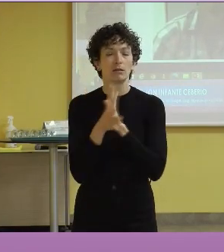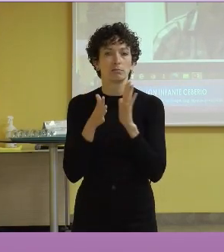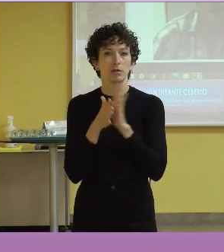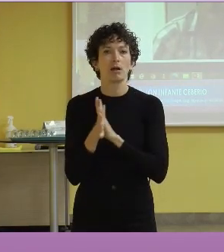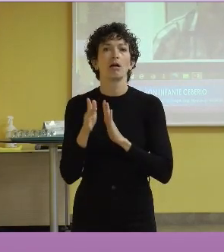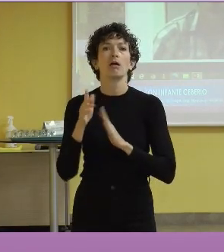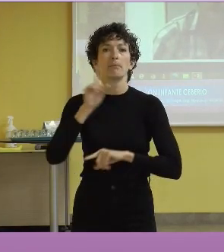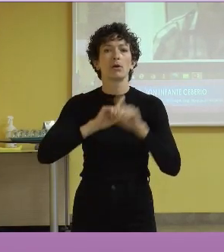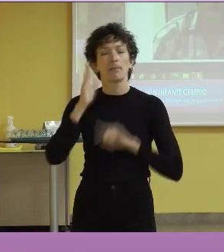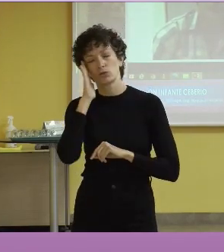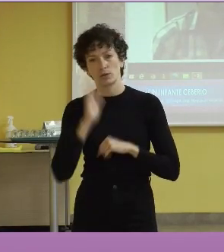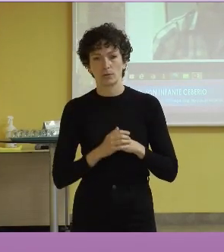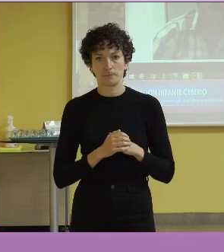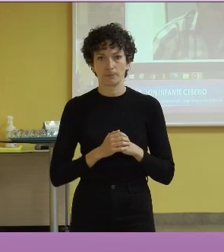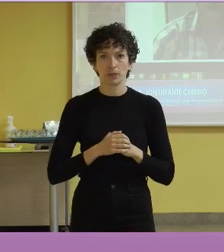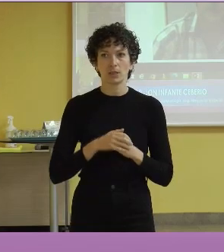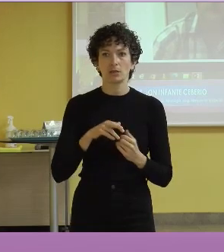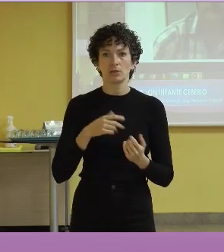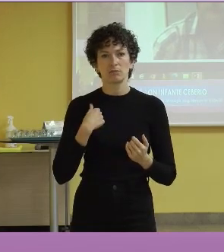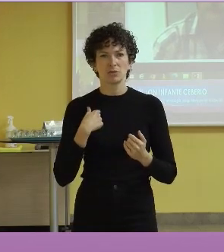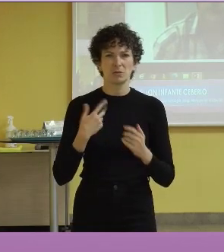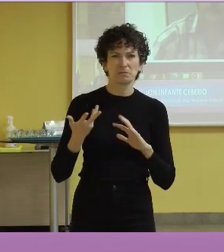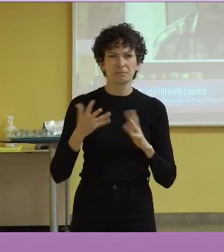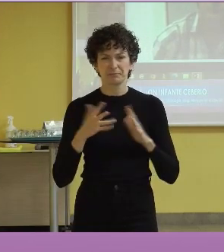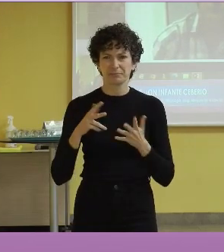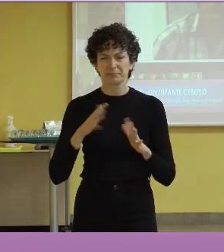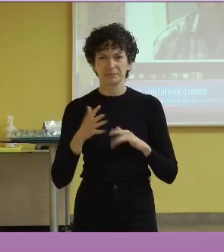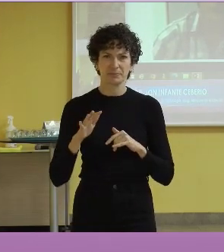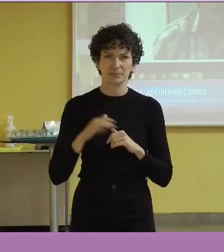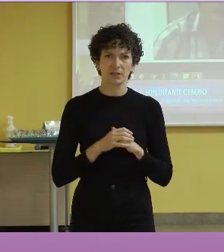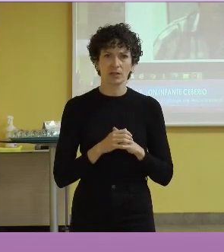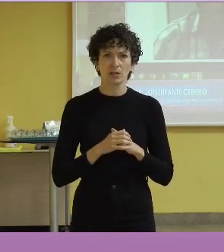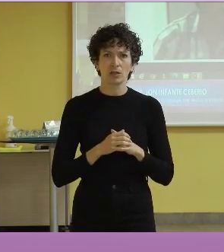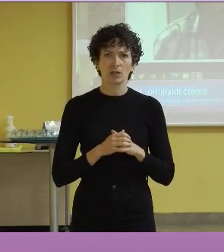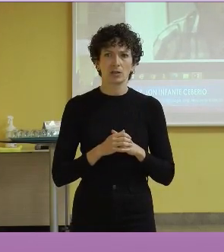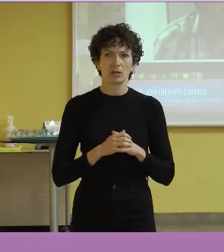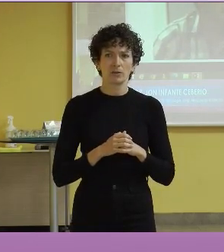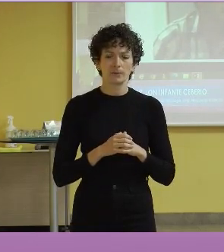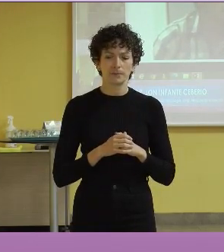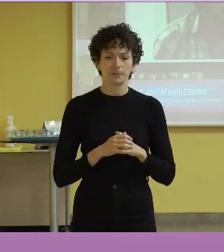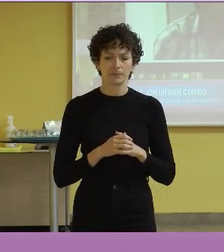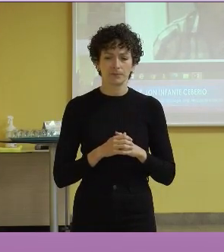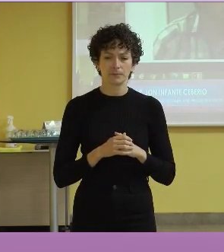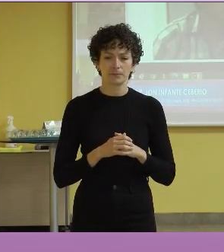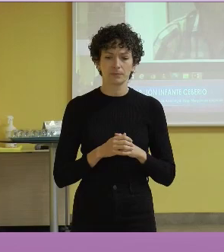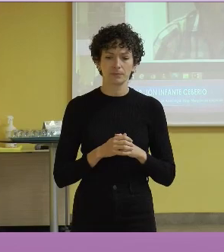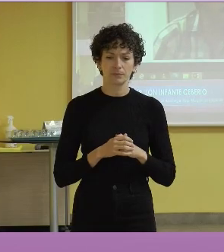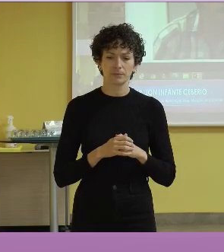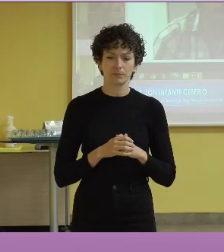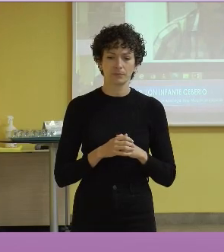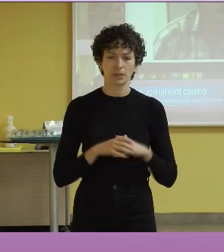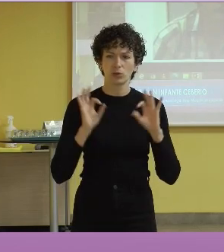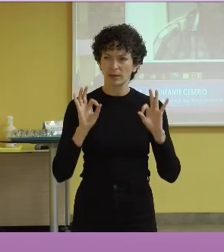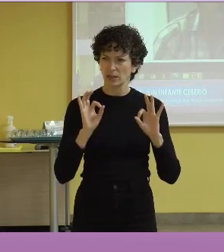mal. Pero, inestable. Sí. Y estuve con los mareos un medio